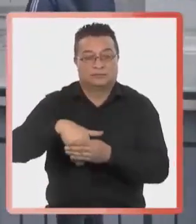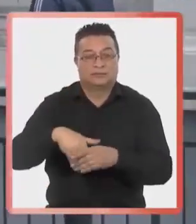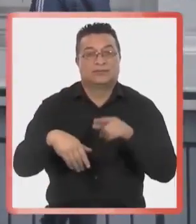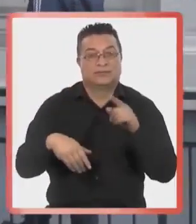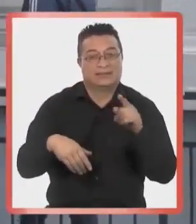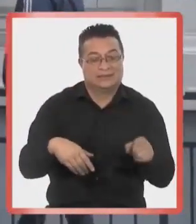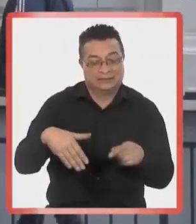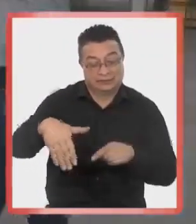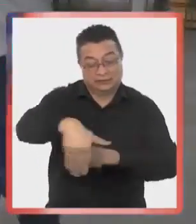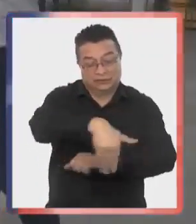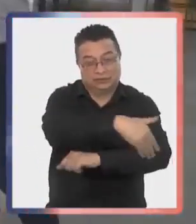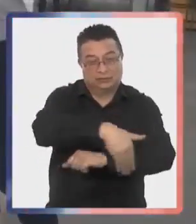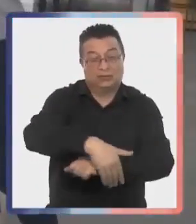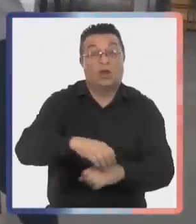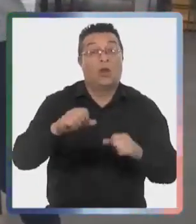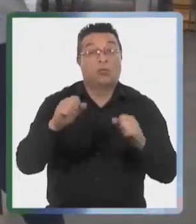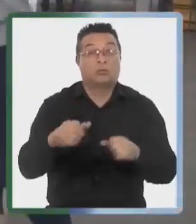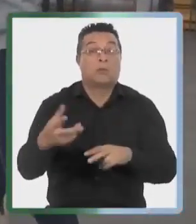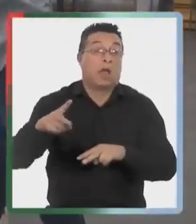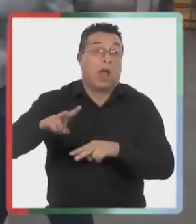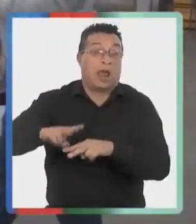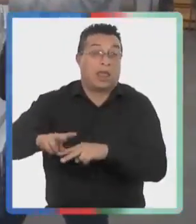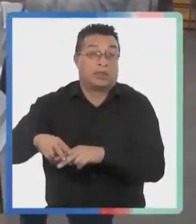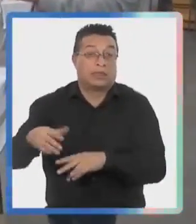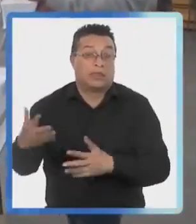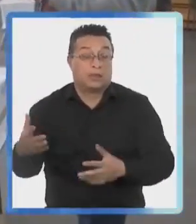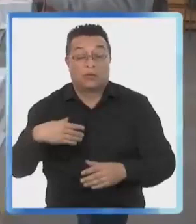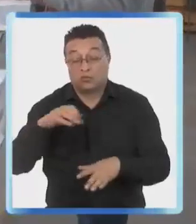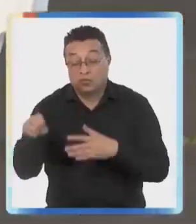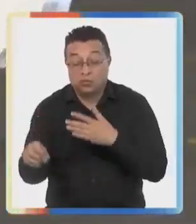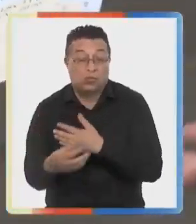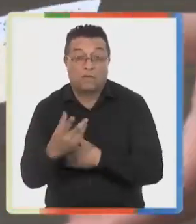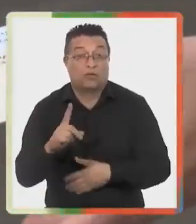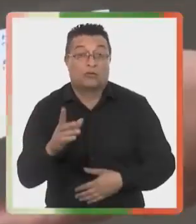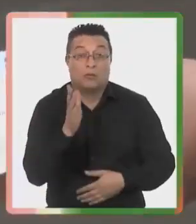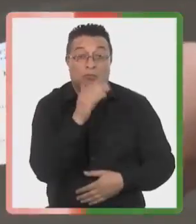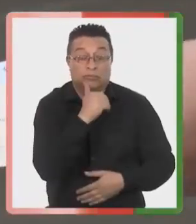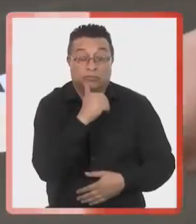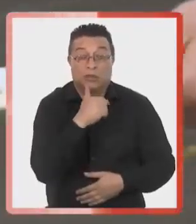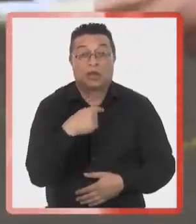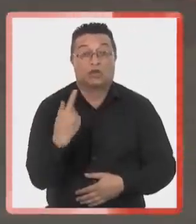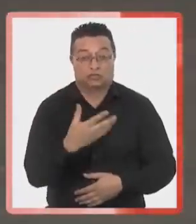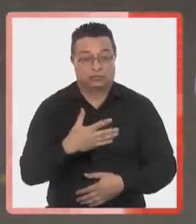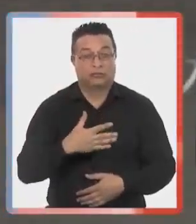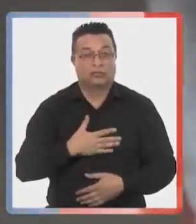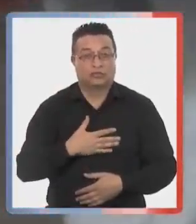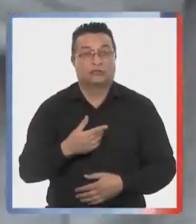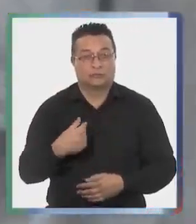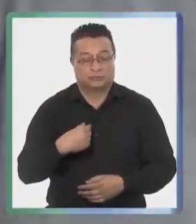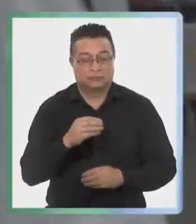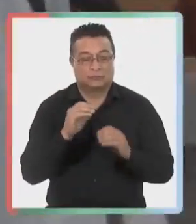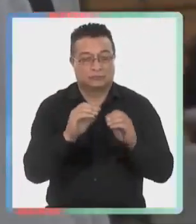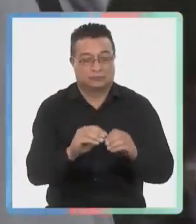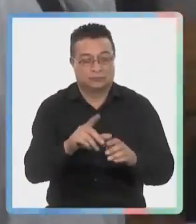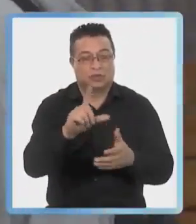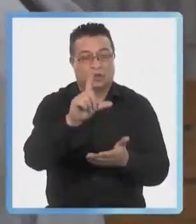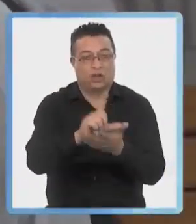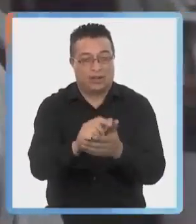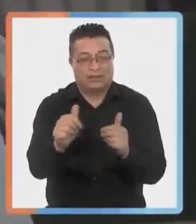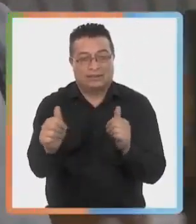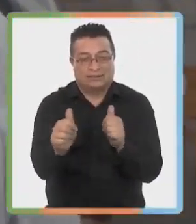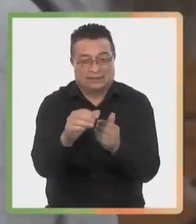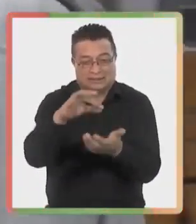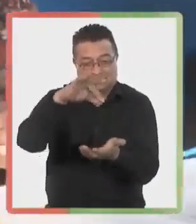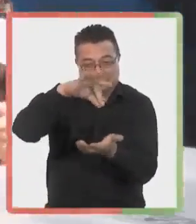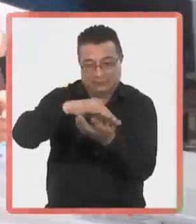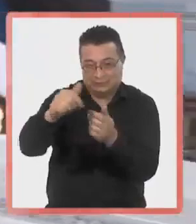electoral. Y ese domicilio puede haber sido muy antiguo y la persona no lo ha actualizado. Entonces nosotros lo vamos a poner en un local cercano a